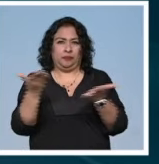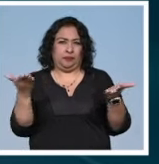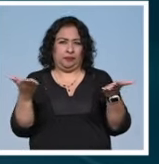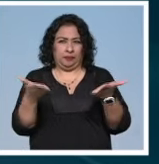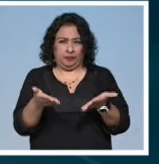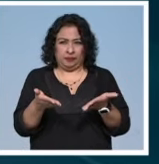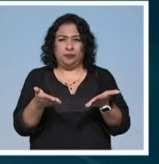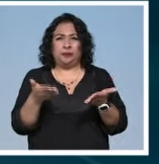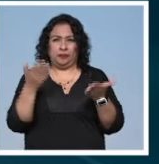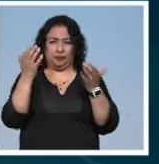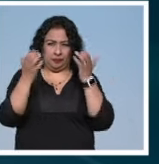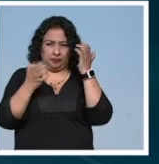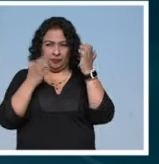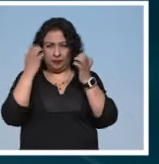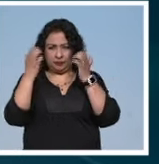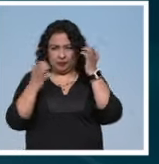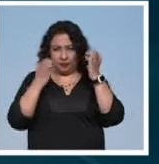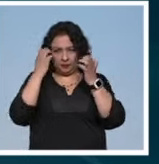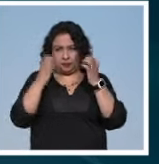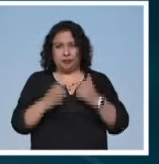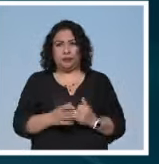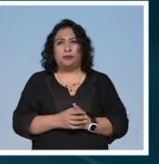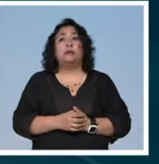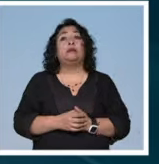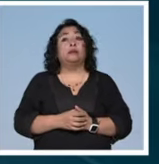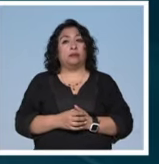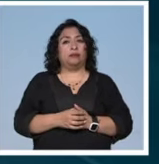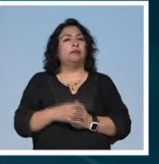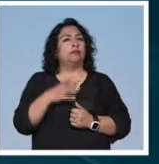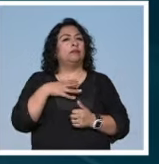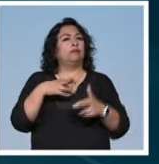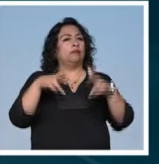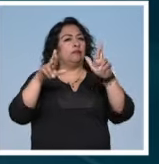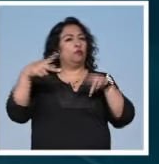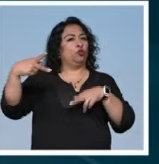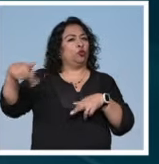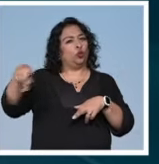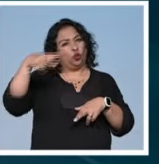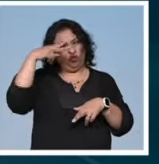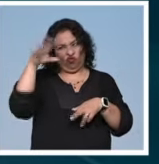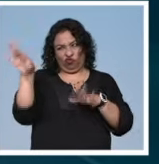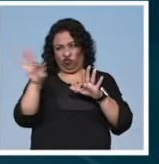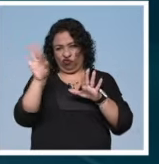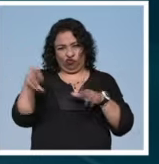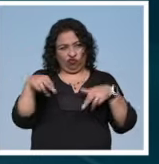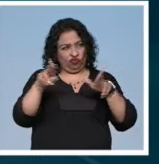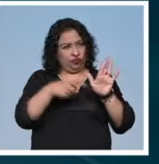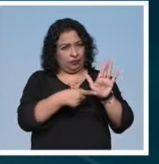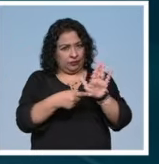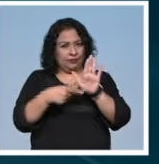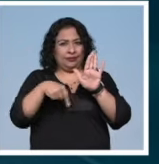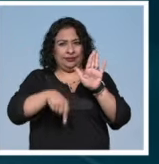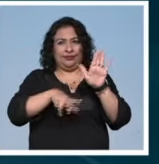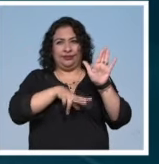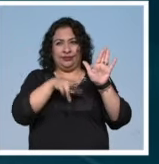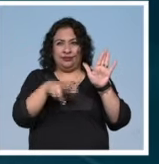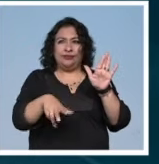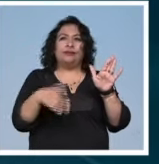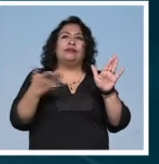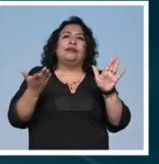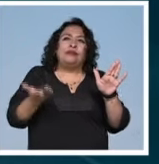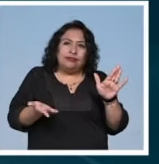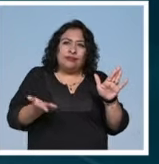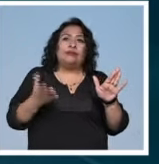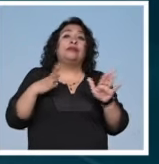una exposición muy representativa de México en Portugal en vista